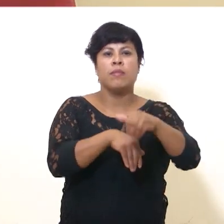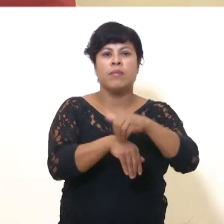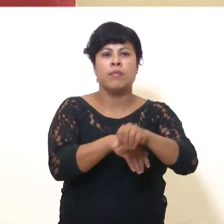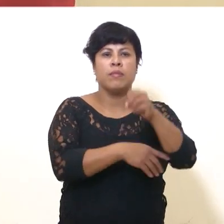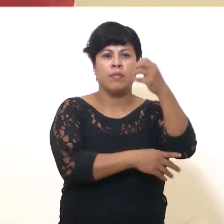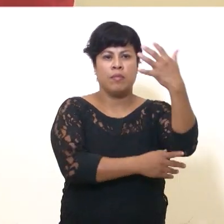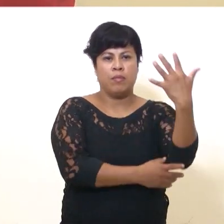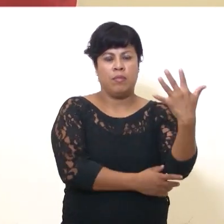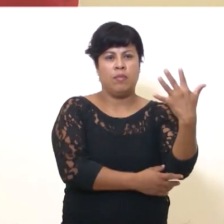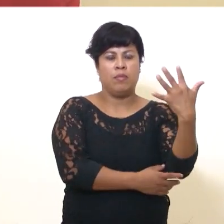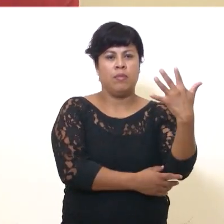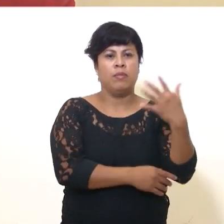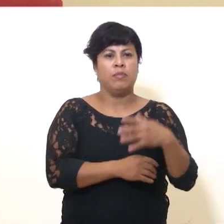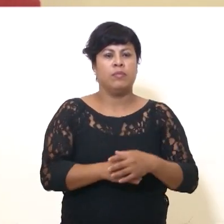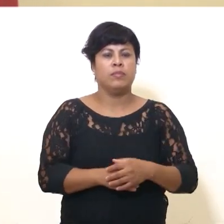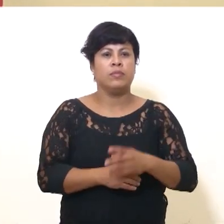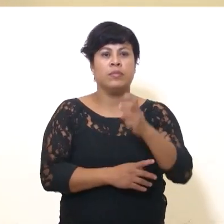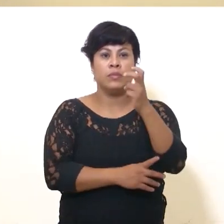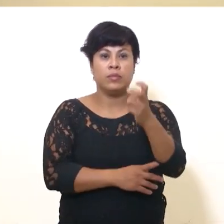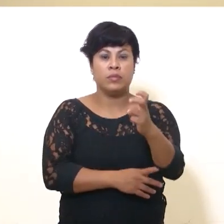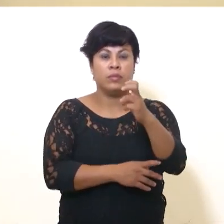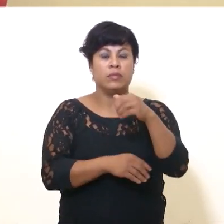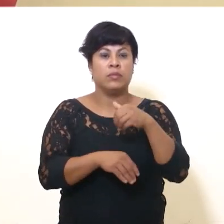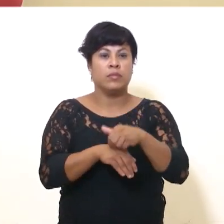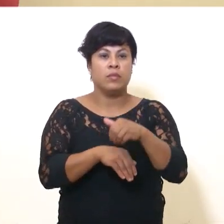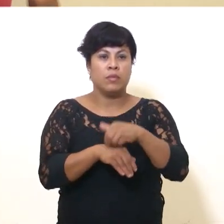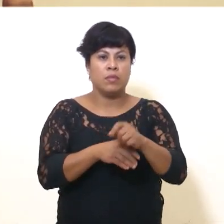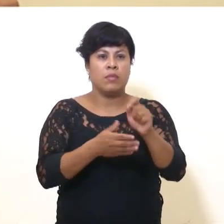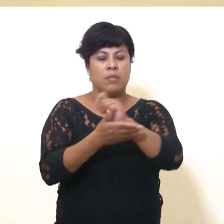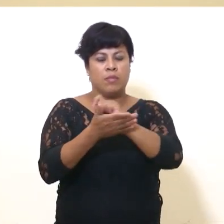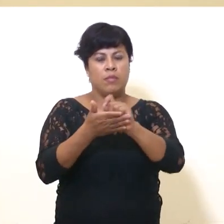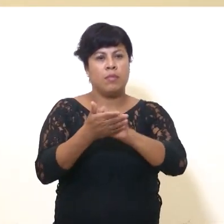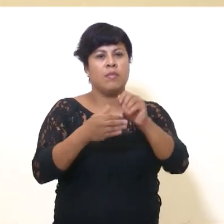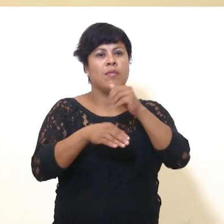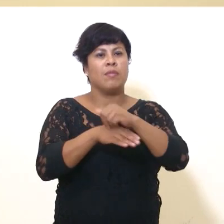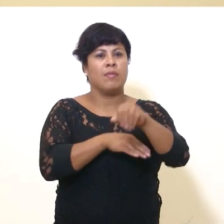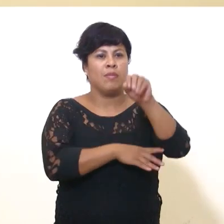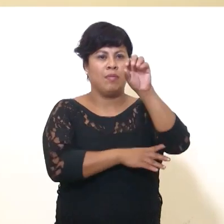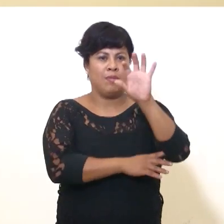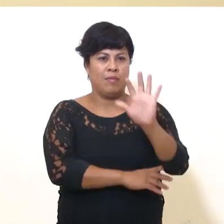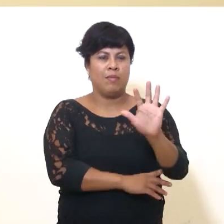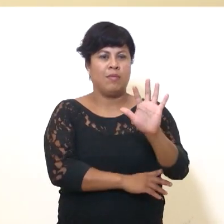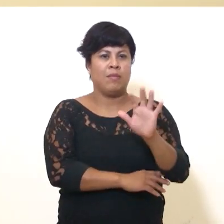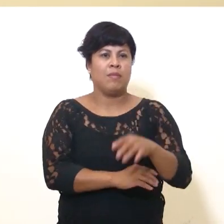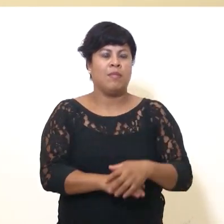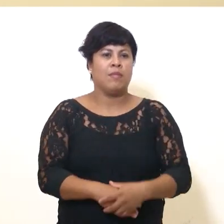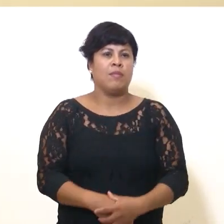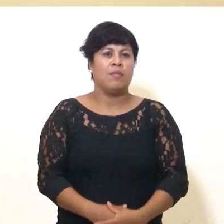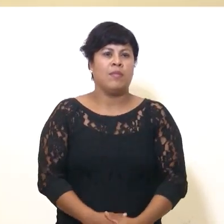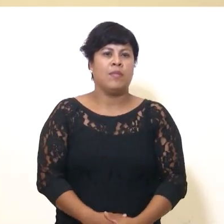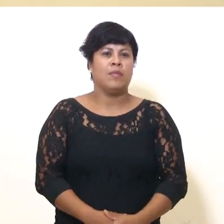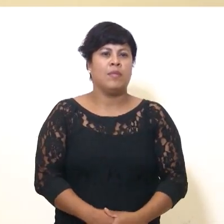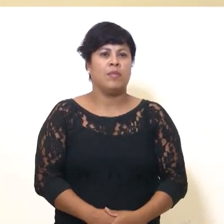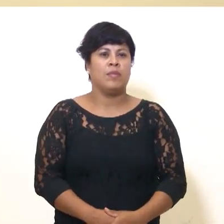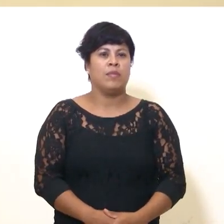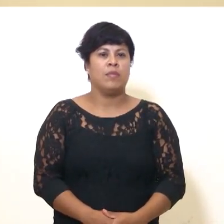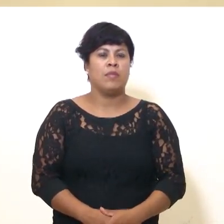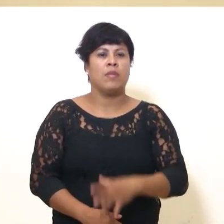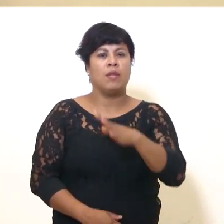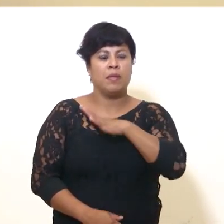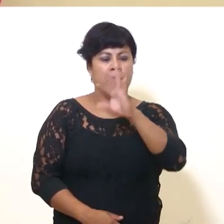5. ¿Qué número es? 5. Este lo vamos, ay, aquí está, a